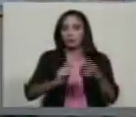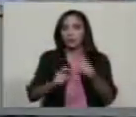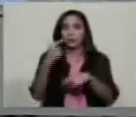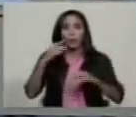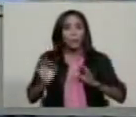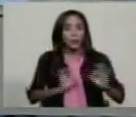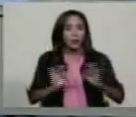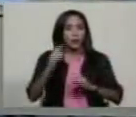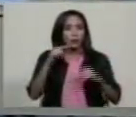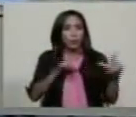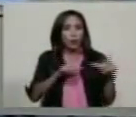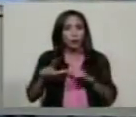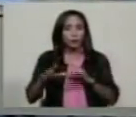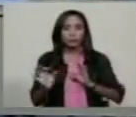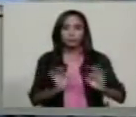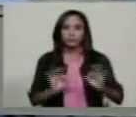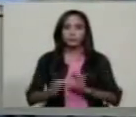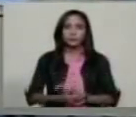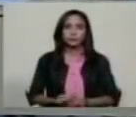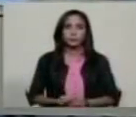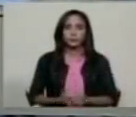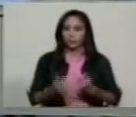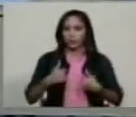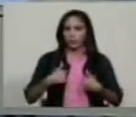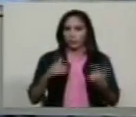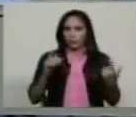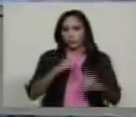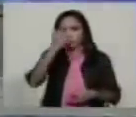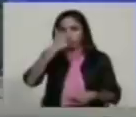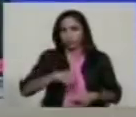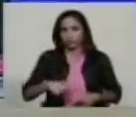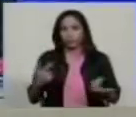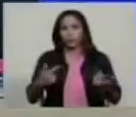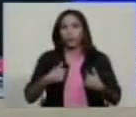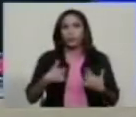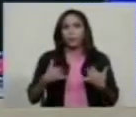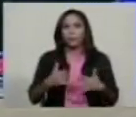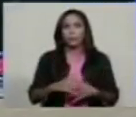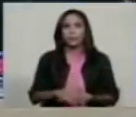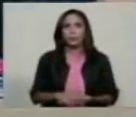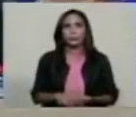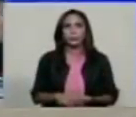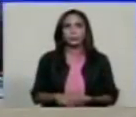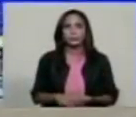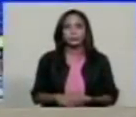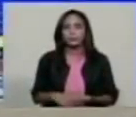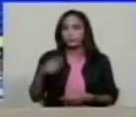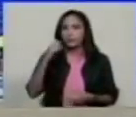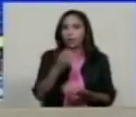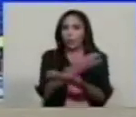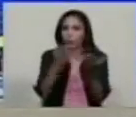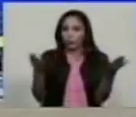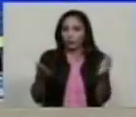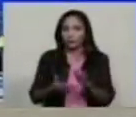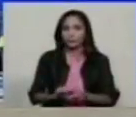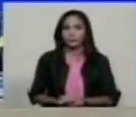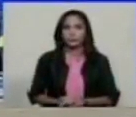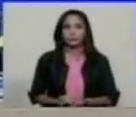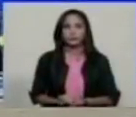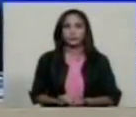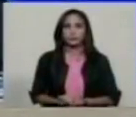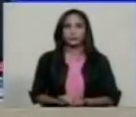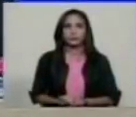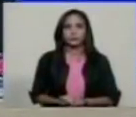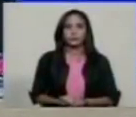preparando, porque yo entiendo, así, ministra de Comercio, vicepresidente, compañero